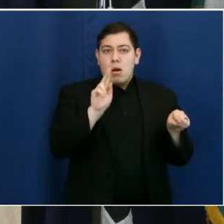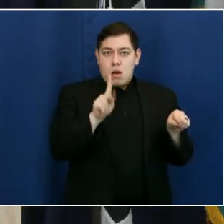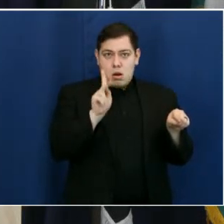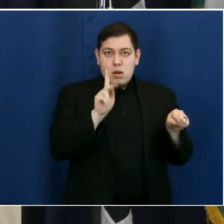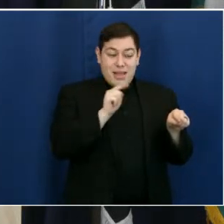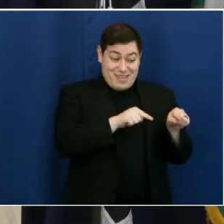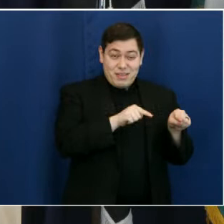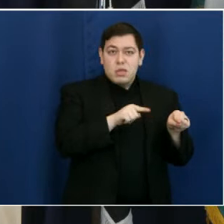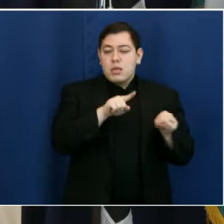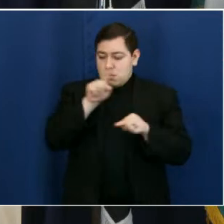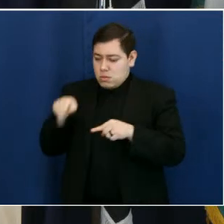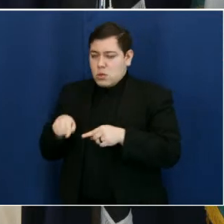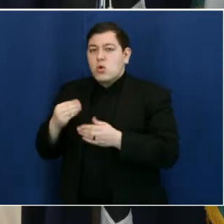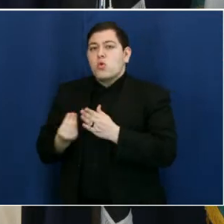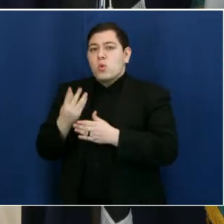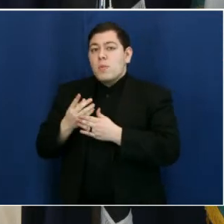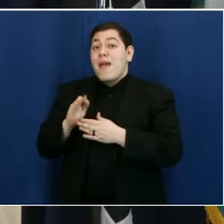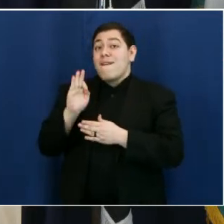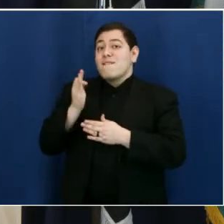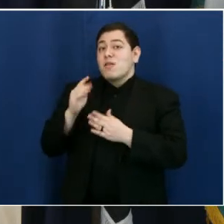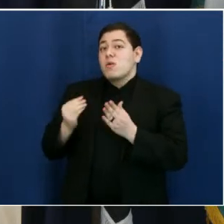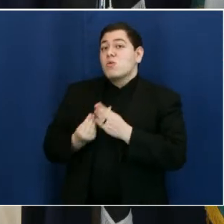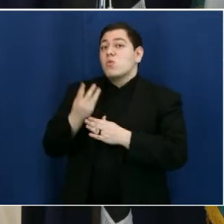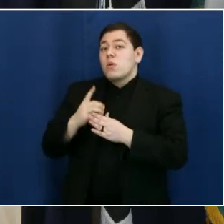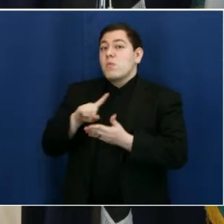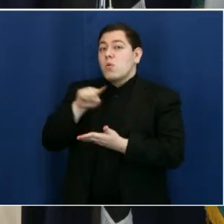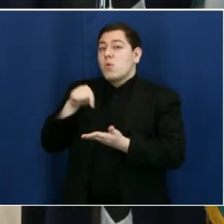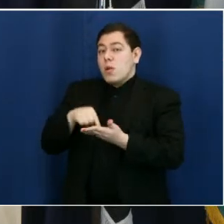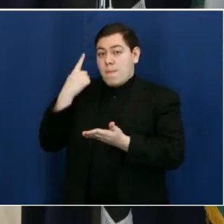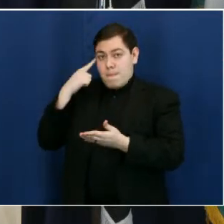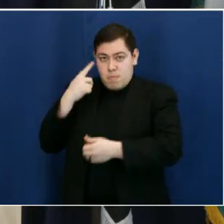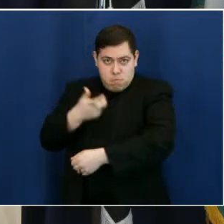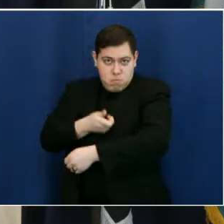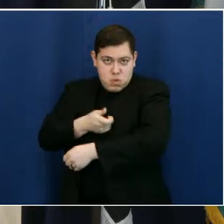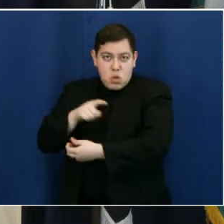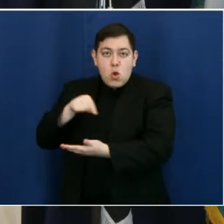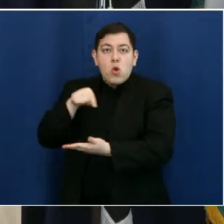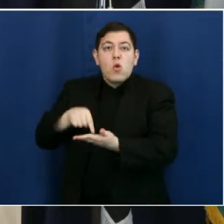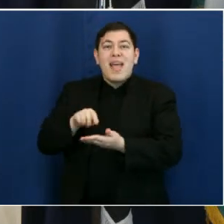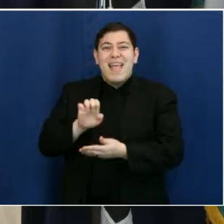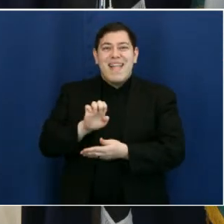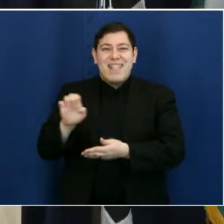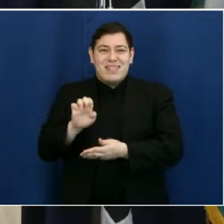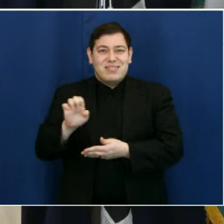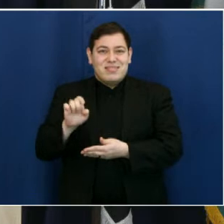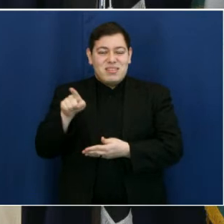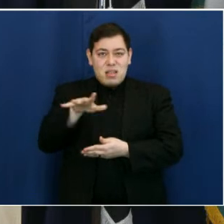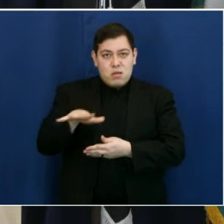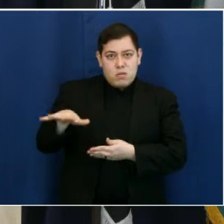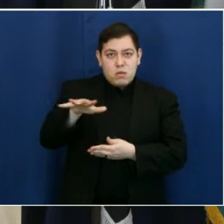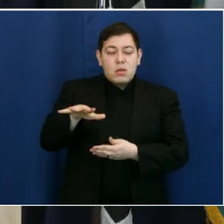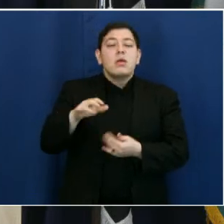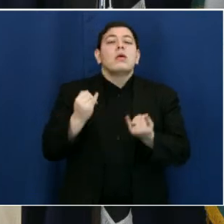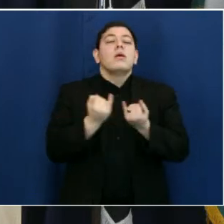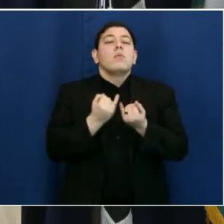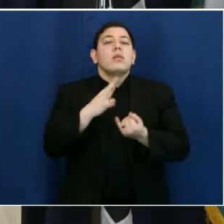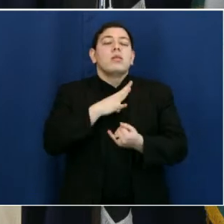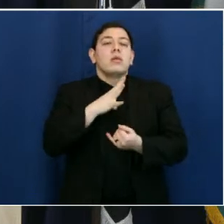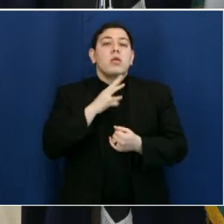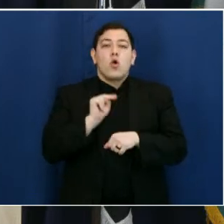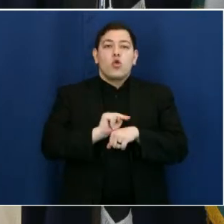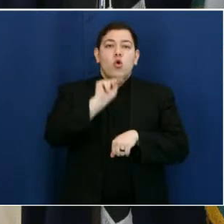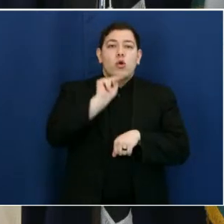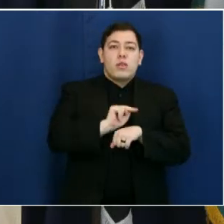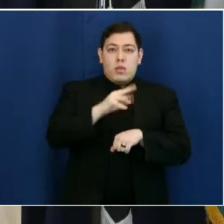tenemos programado que para principios de febrero se van a abrir una más en el este del condado y otra en el norte